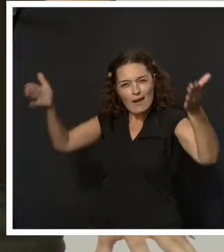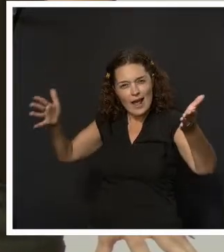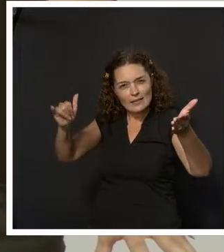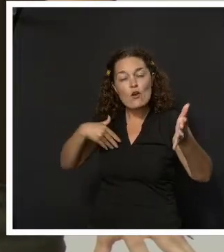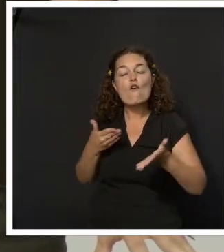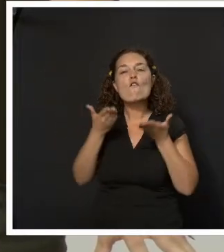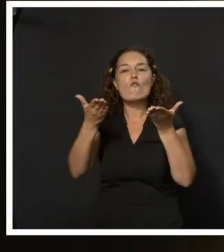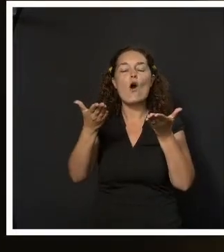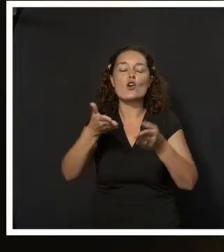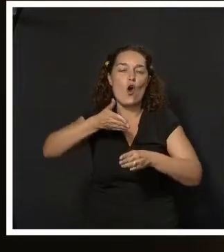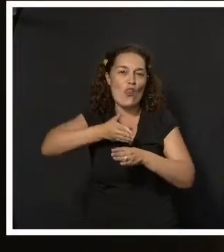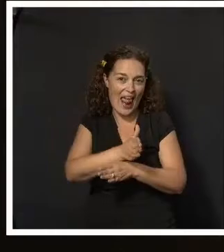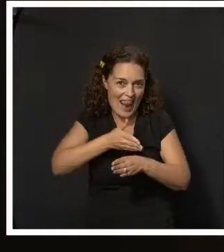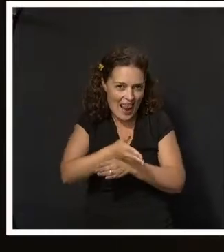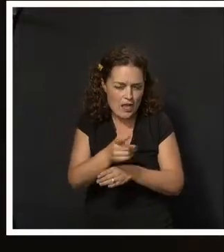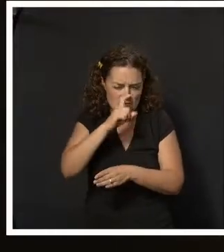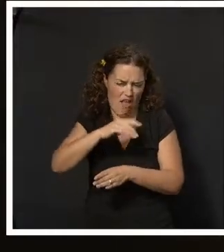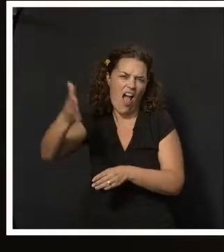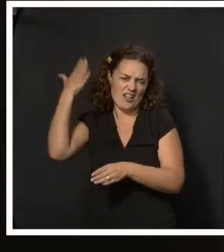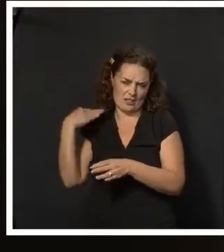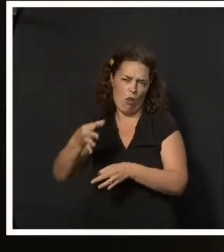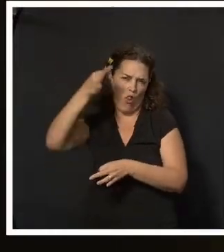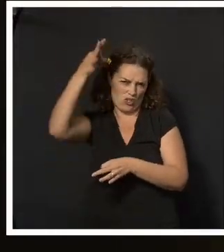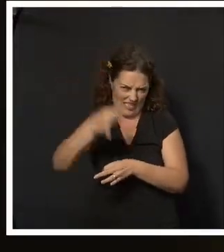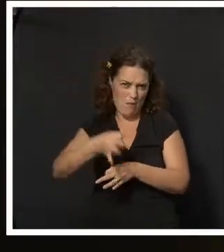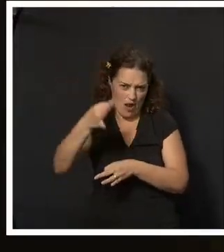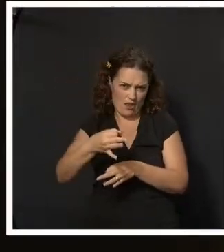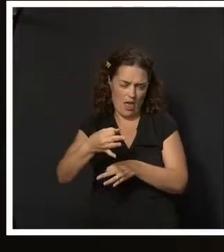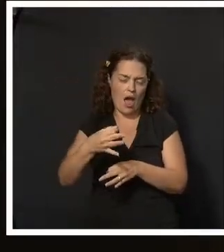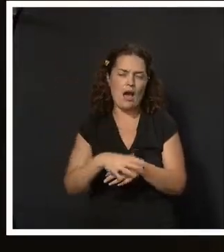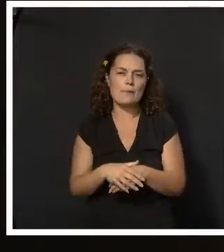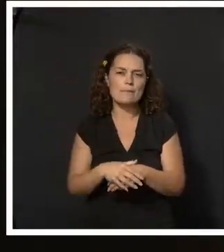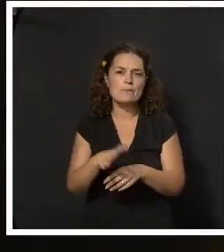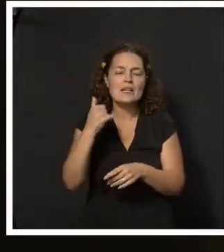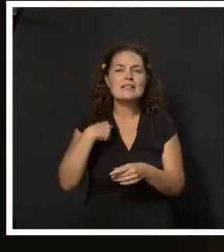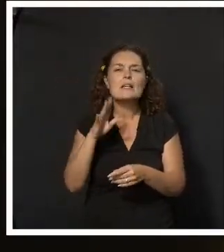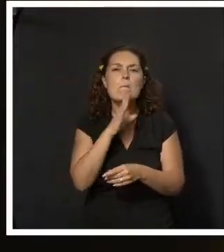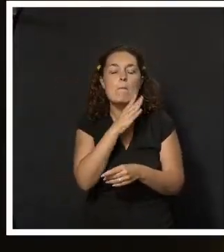Aunque de verdad de Auténticos